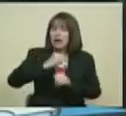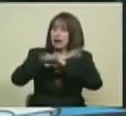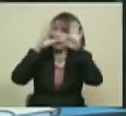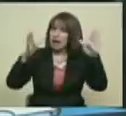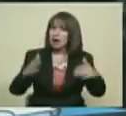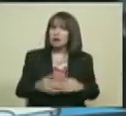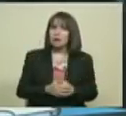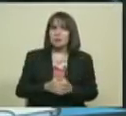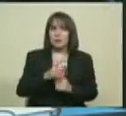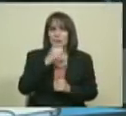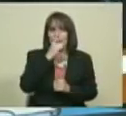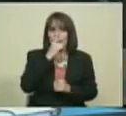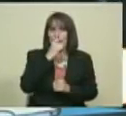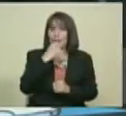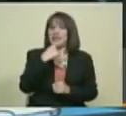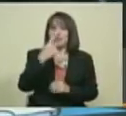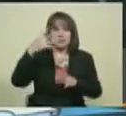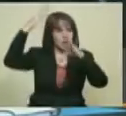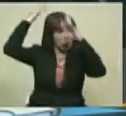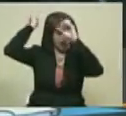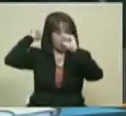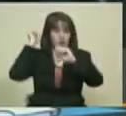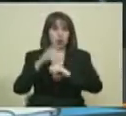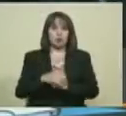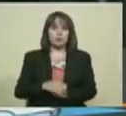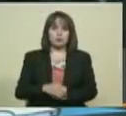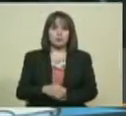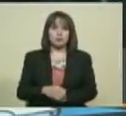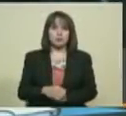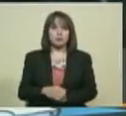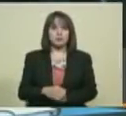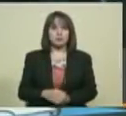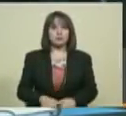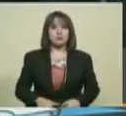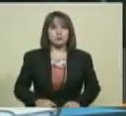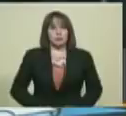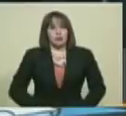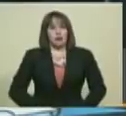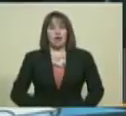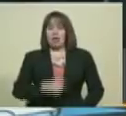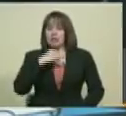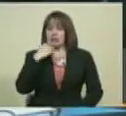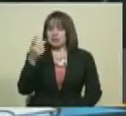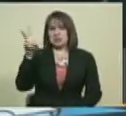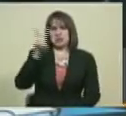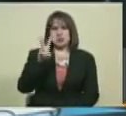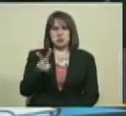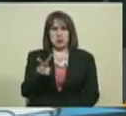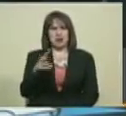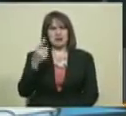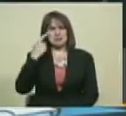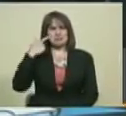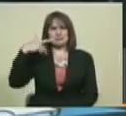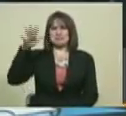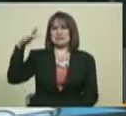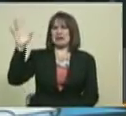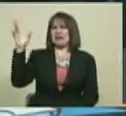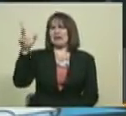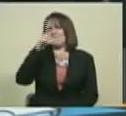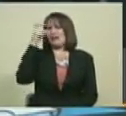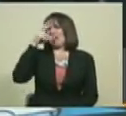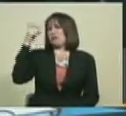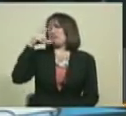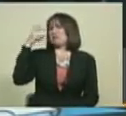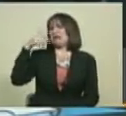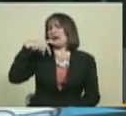Esta mañana decía el señor embajador que Venezuela, hay un narcoestado, un país